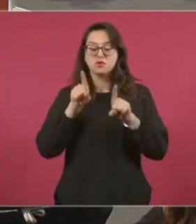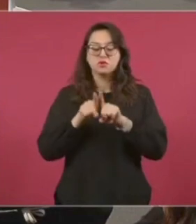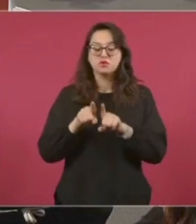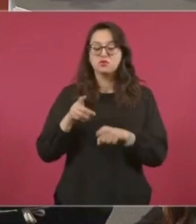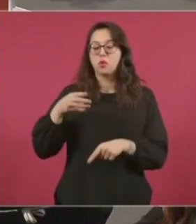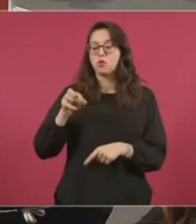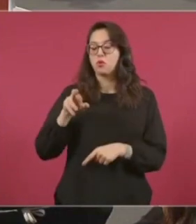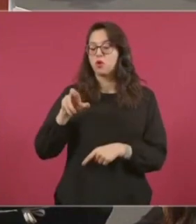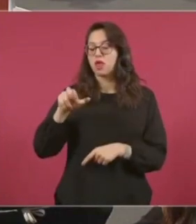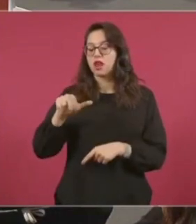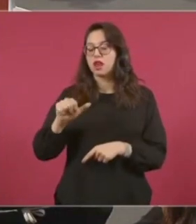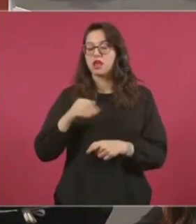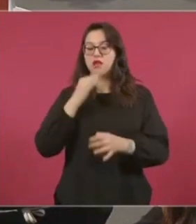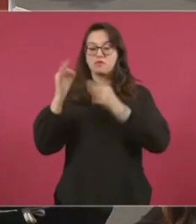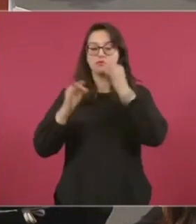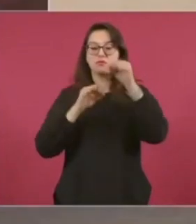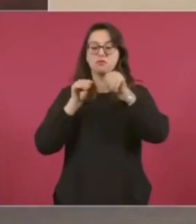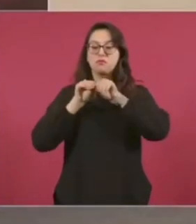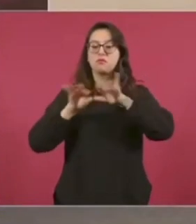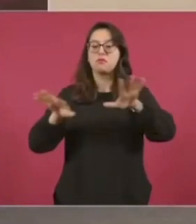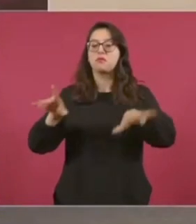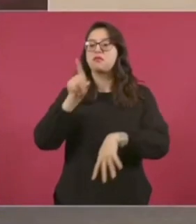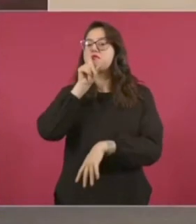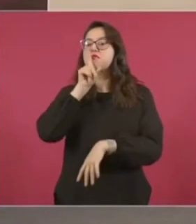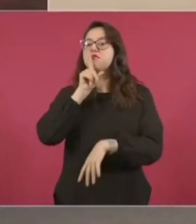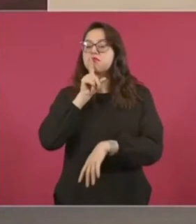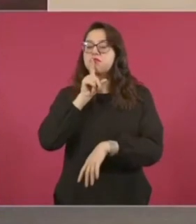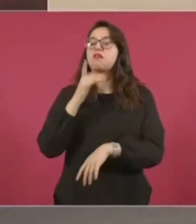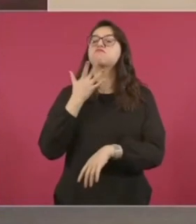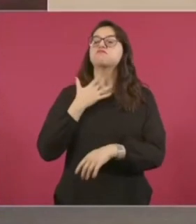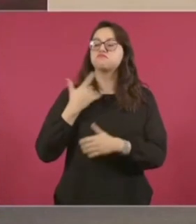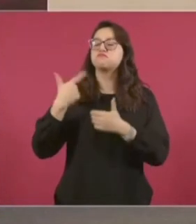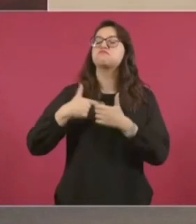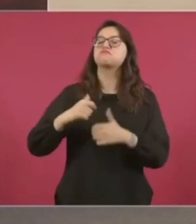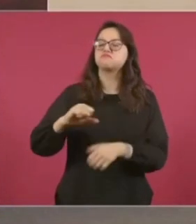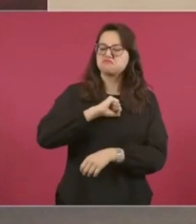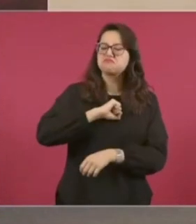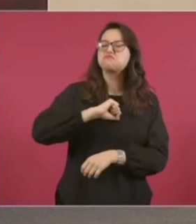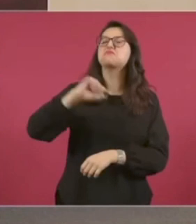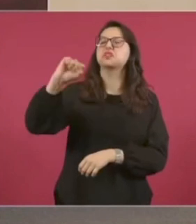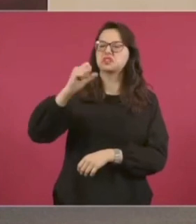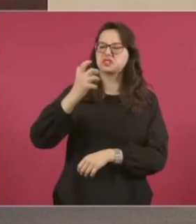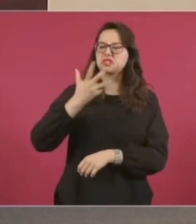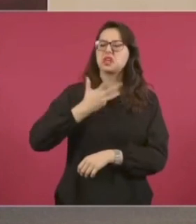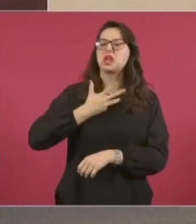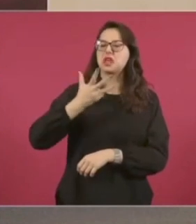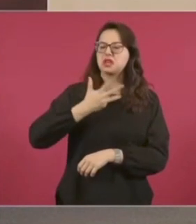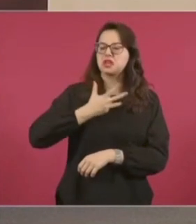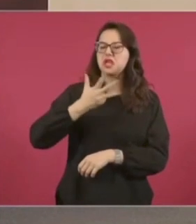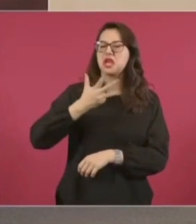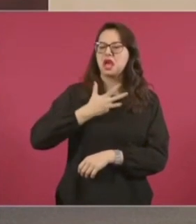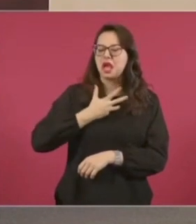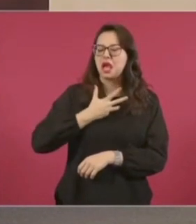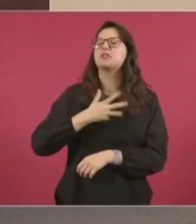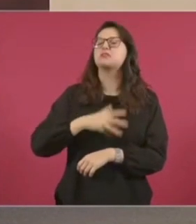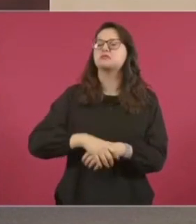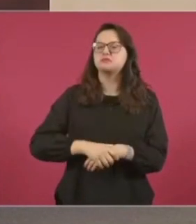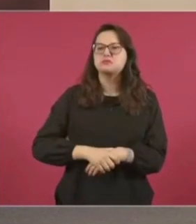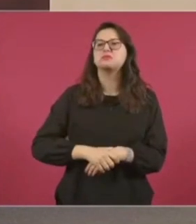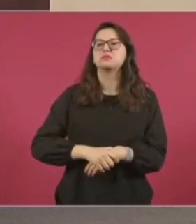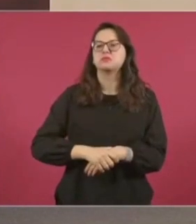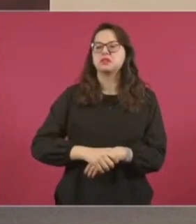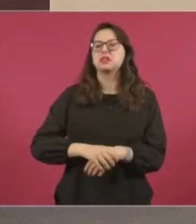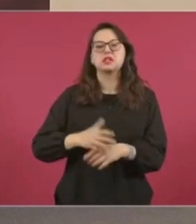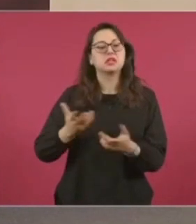Morena mienten. Si hay gasolinazos, los precios suben y no hay medicamentos. ¿Qué tiene que ver la gasolina con los